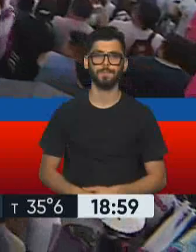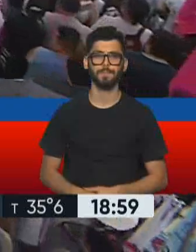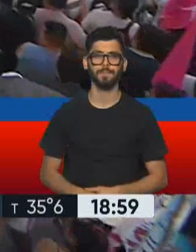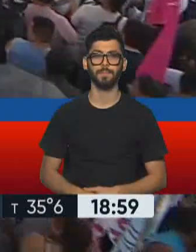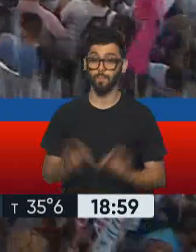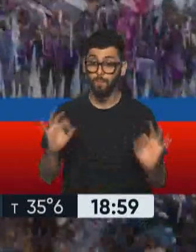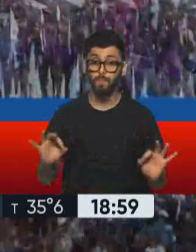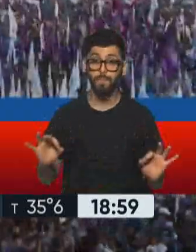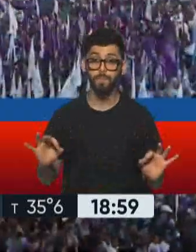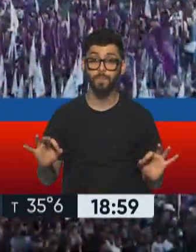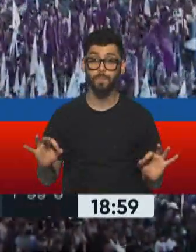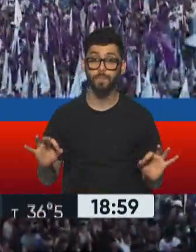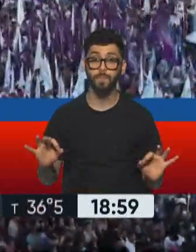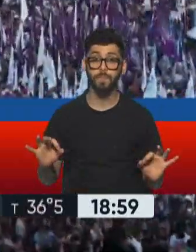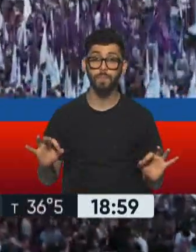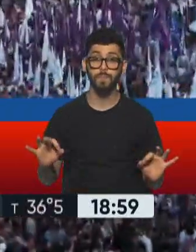¿Estamos?